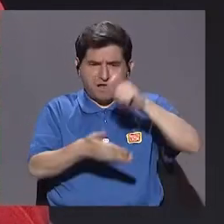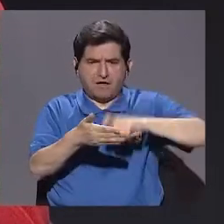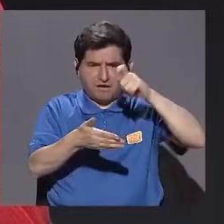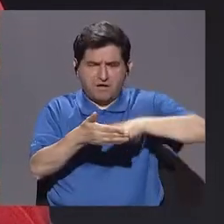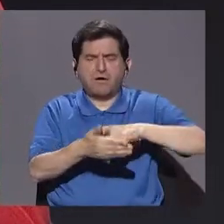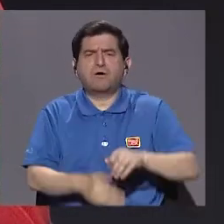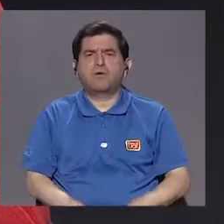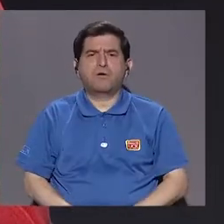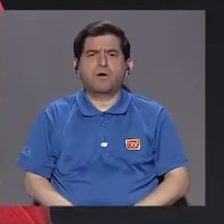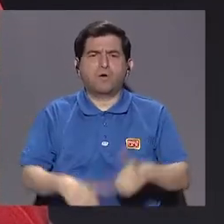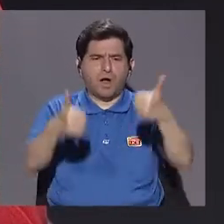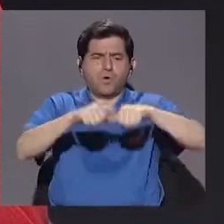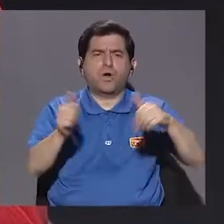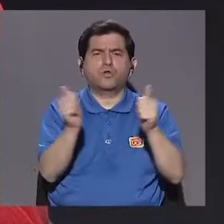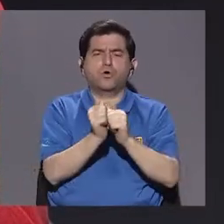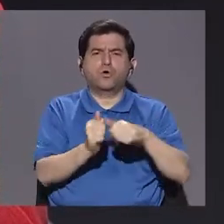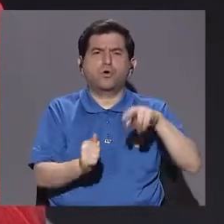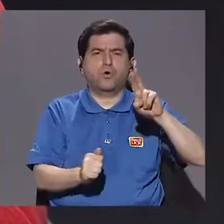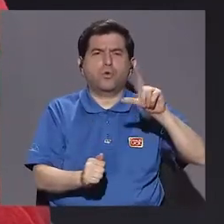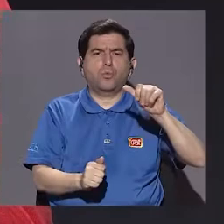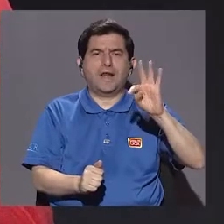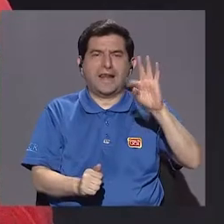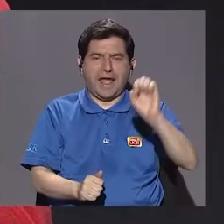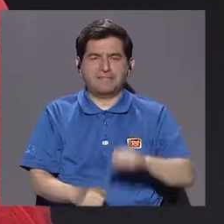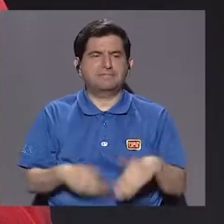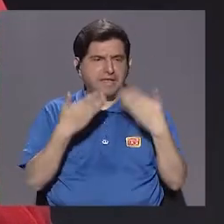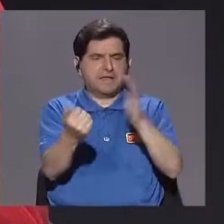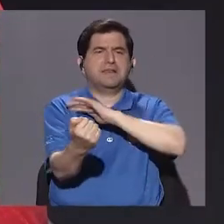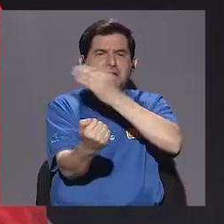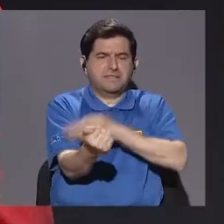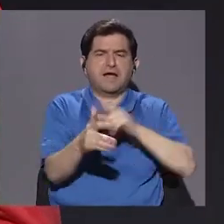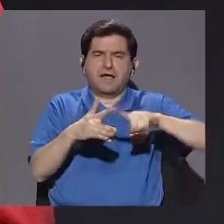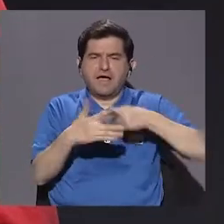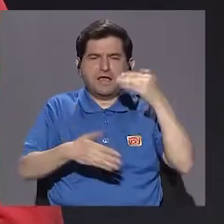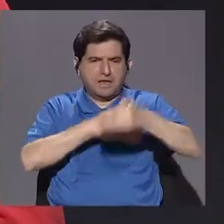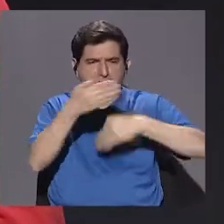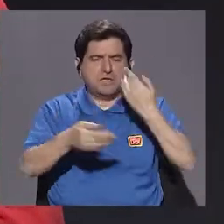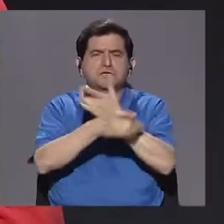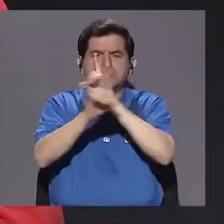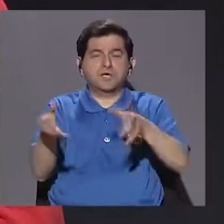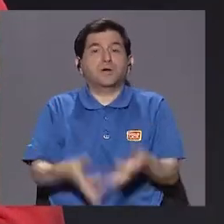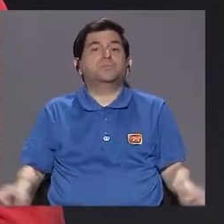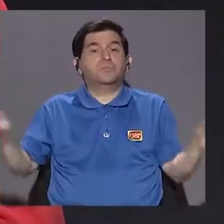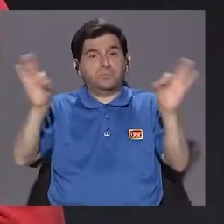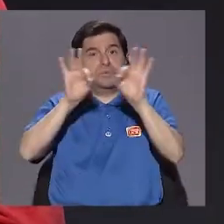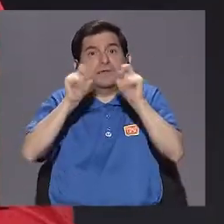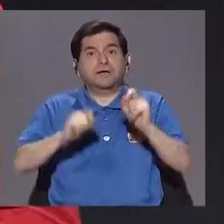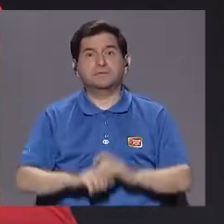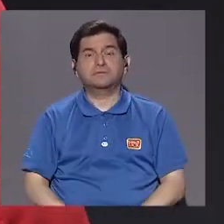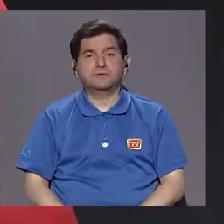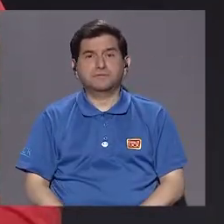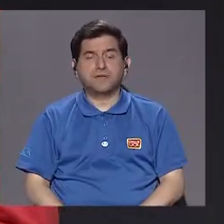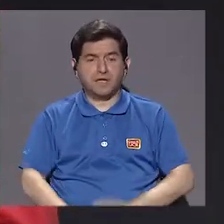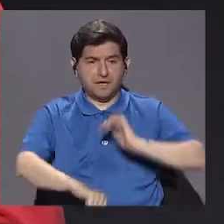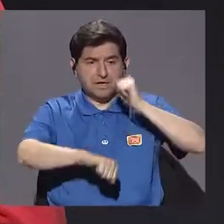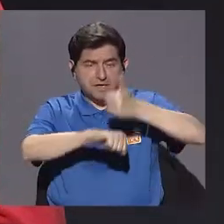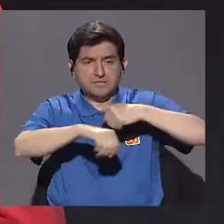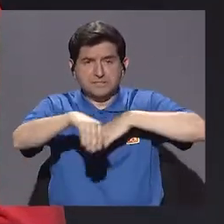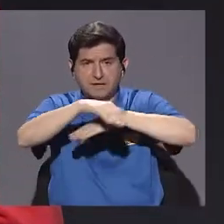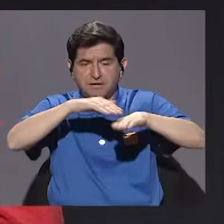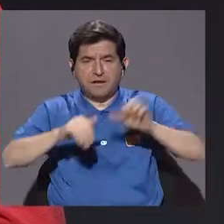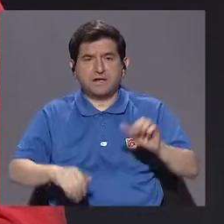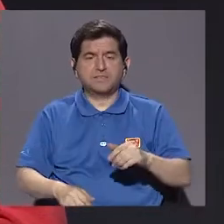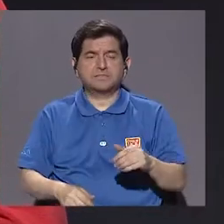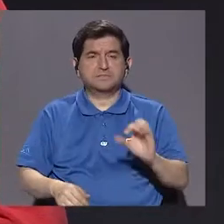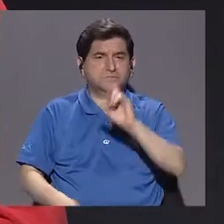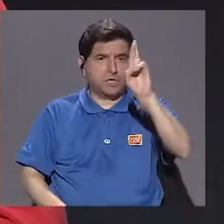latte te lo cumplí le entregué el poder hola te inició un proceso democrático en el país muy importante y sienta las bases de la costa